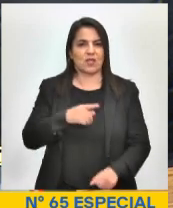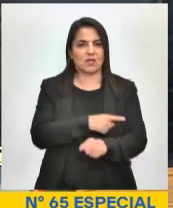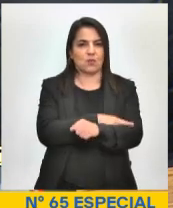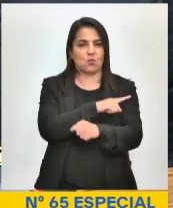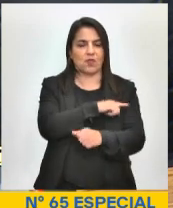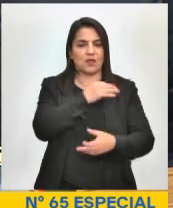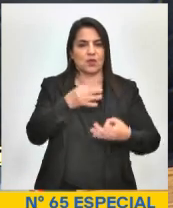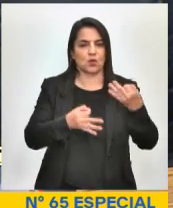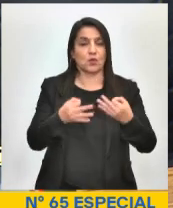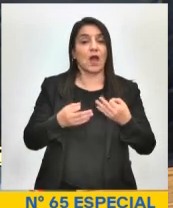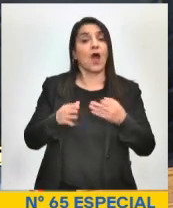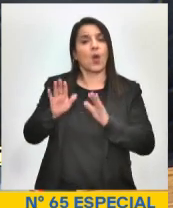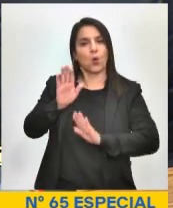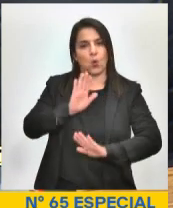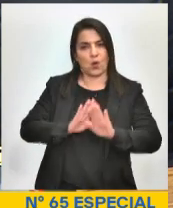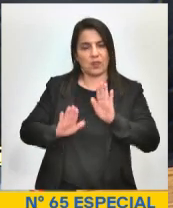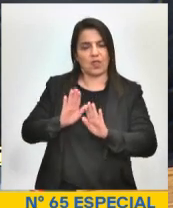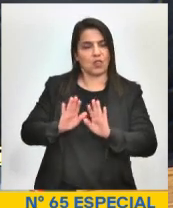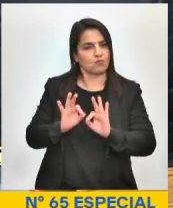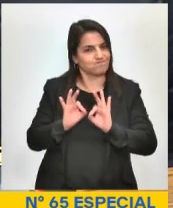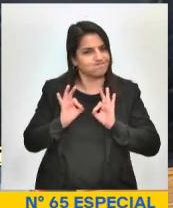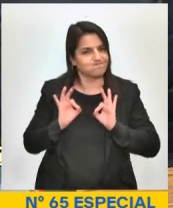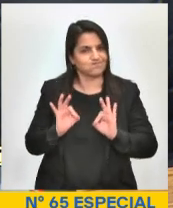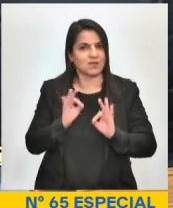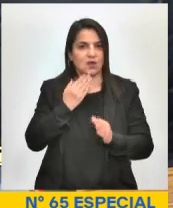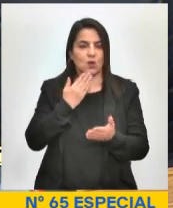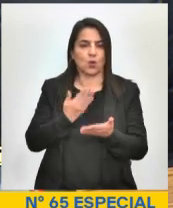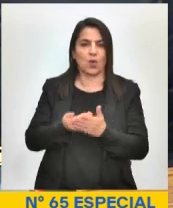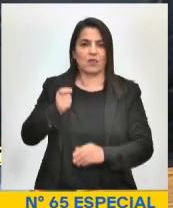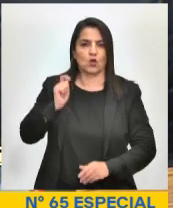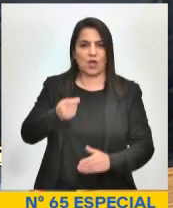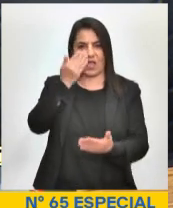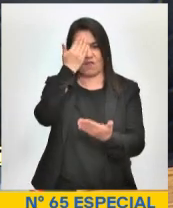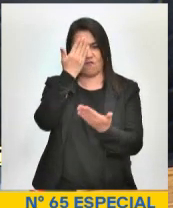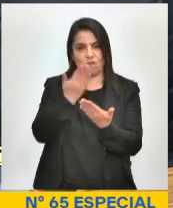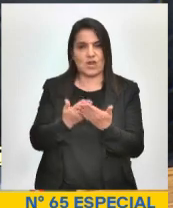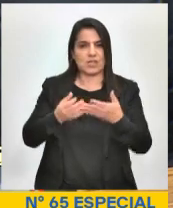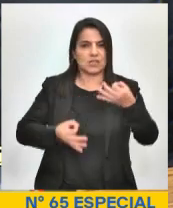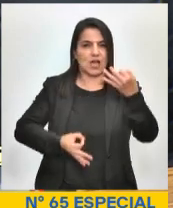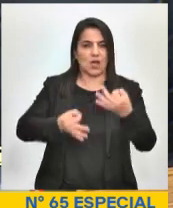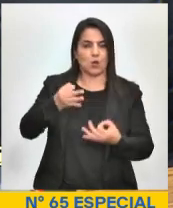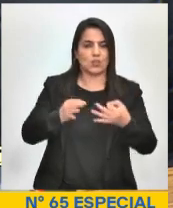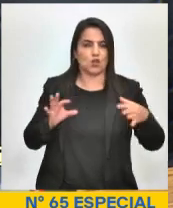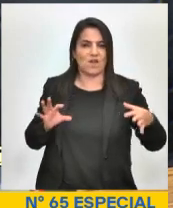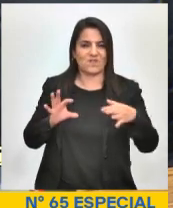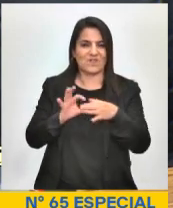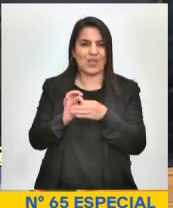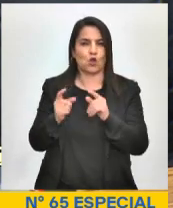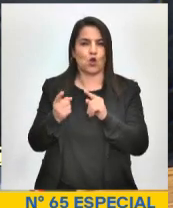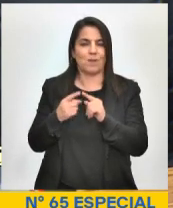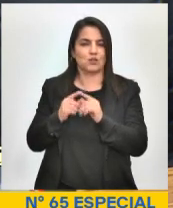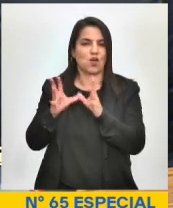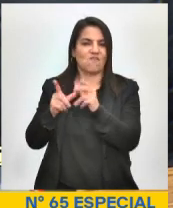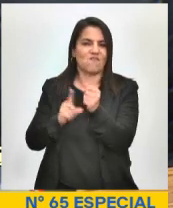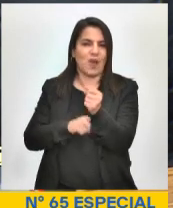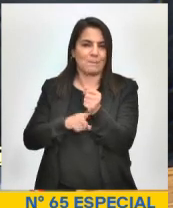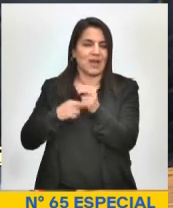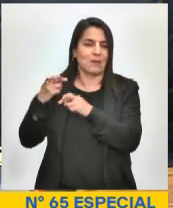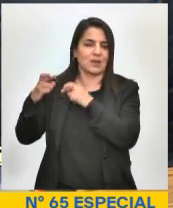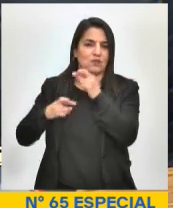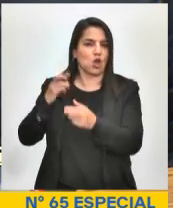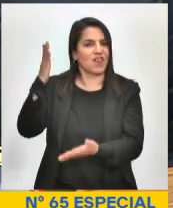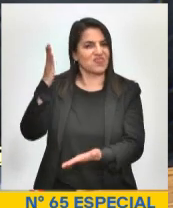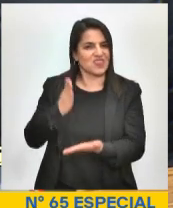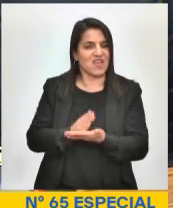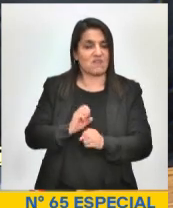y su resguardo debe ser absoluto. Cuando un juez enfrenta una causa en la que exista algún vínculo personal, familiar o patrimonial, su deber es claro,